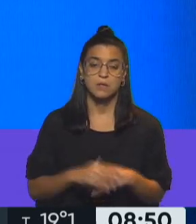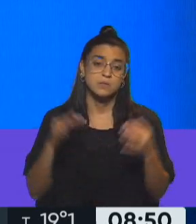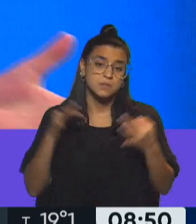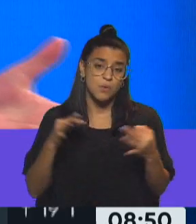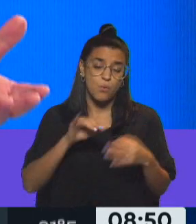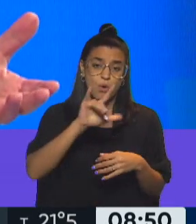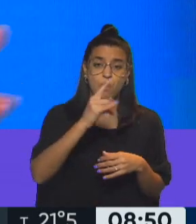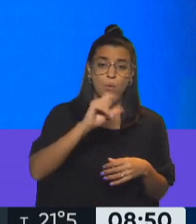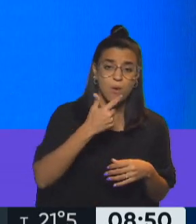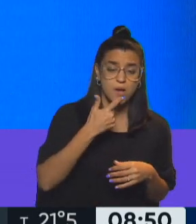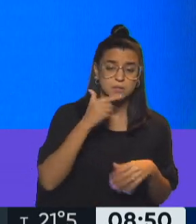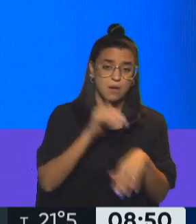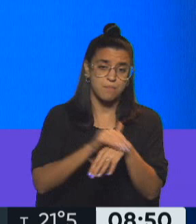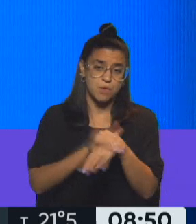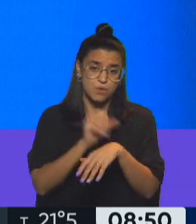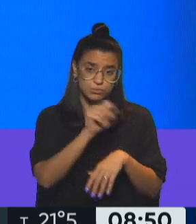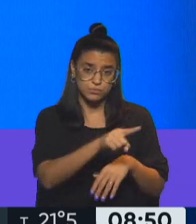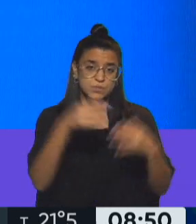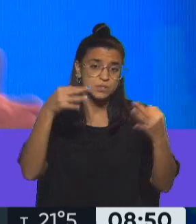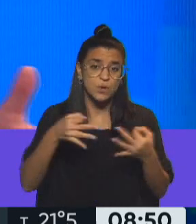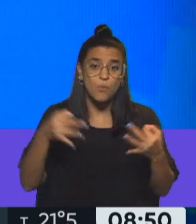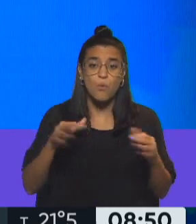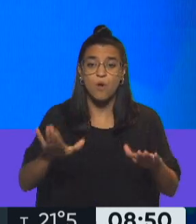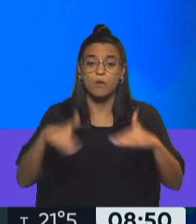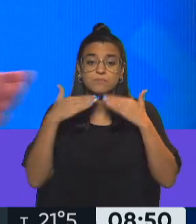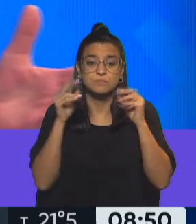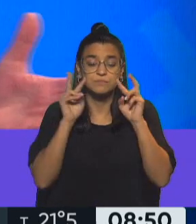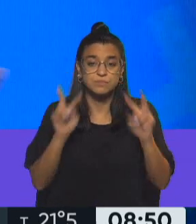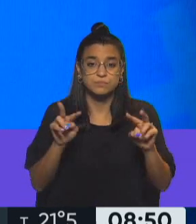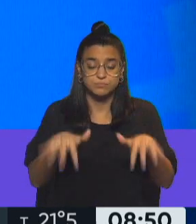Seguramente Lucas y sus amigos estarían ahí en la tribuna